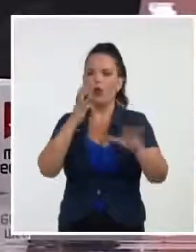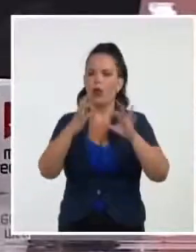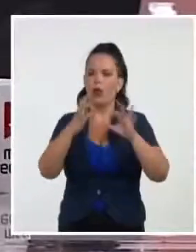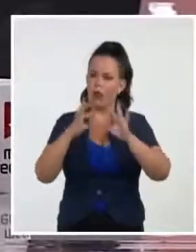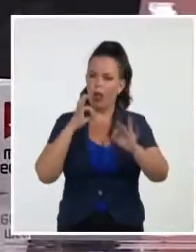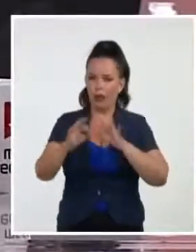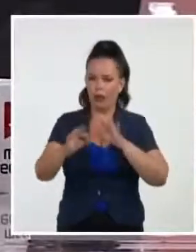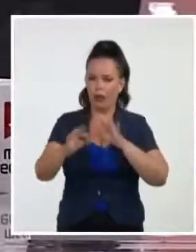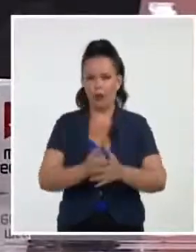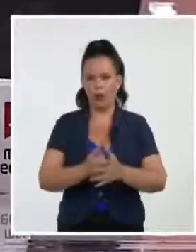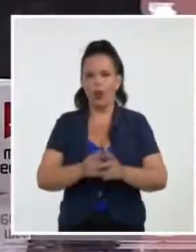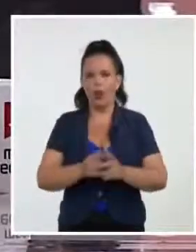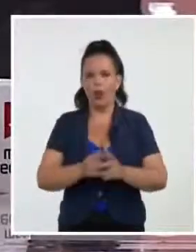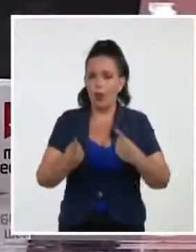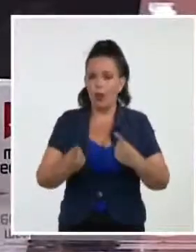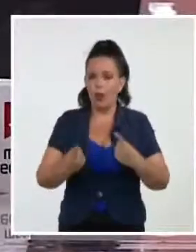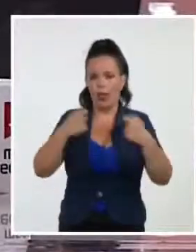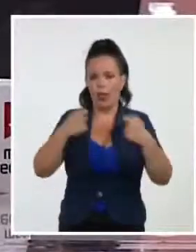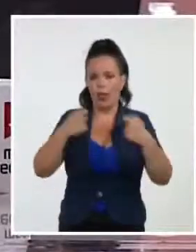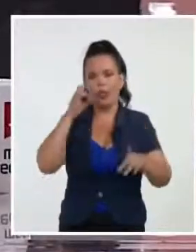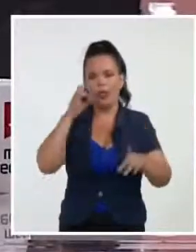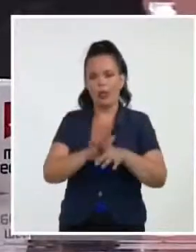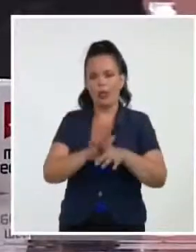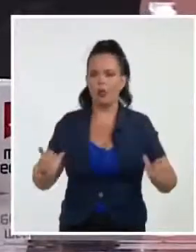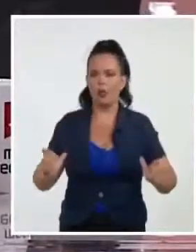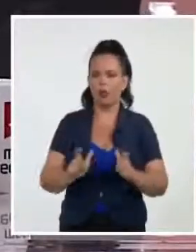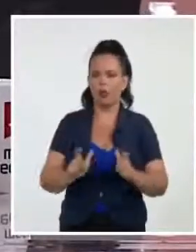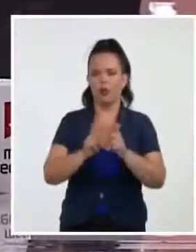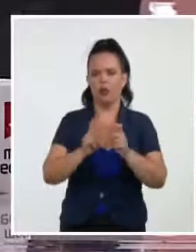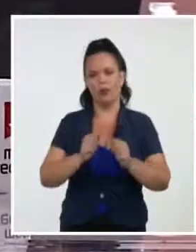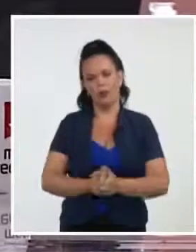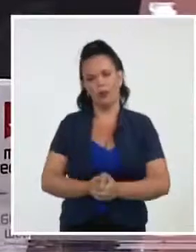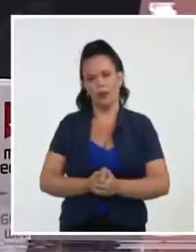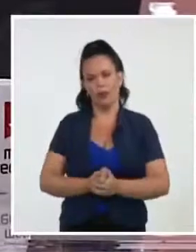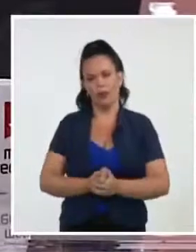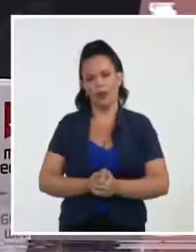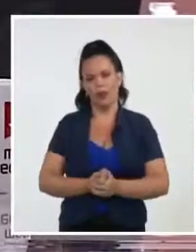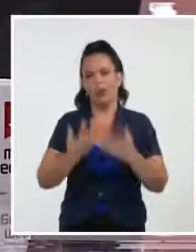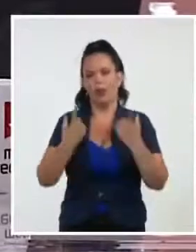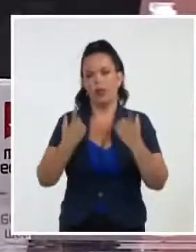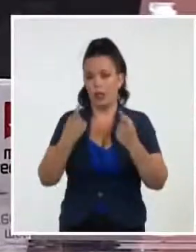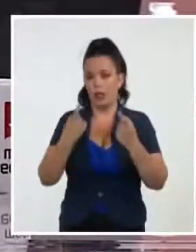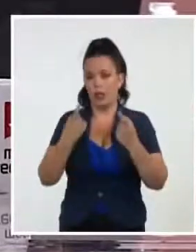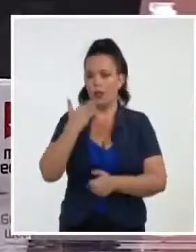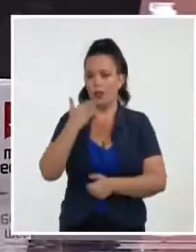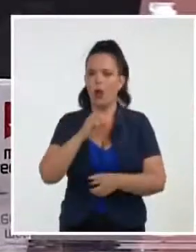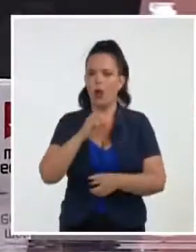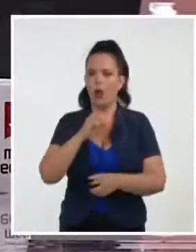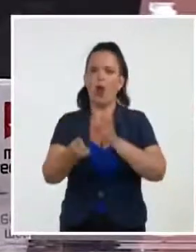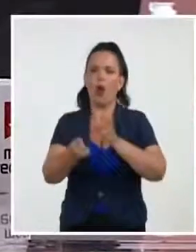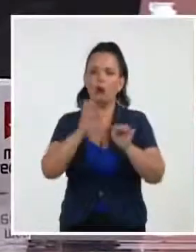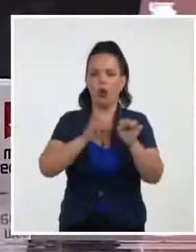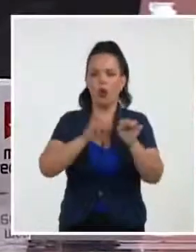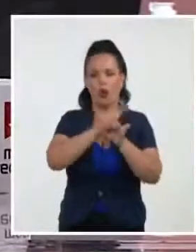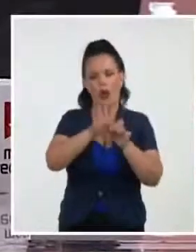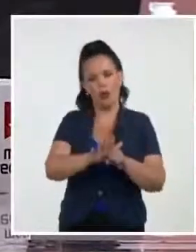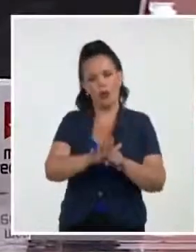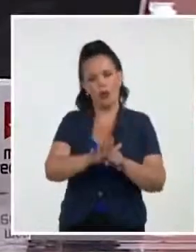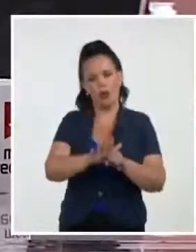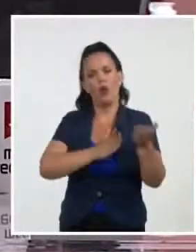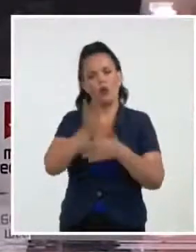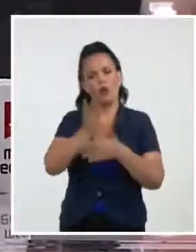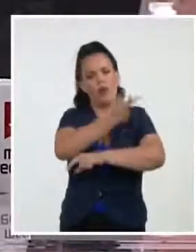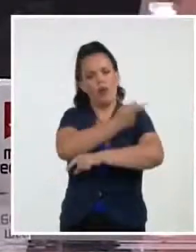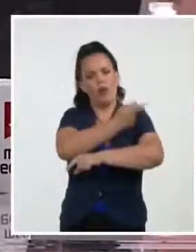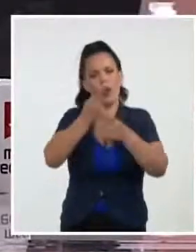pasar es que la raya roja sea la que predomine. Hay que buscar que avance la vacunación, pero que sobre todo se mantenga y